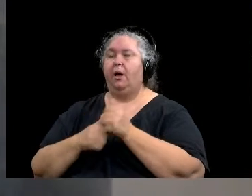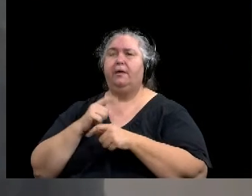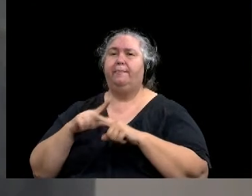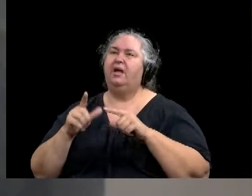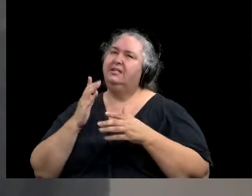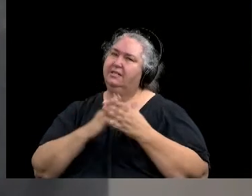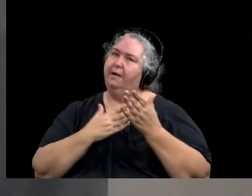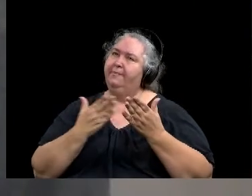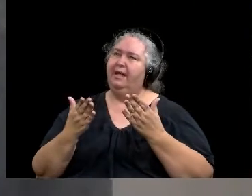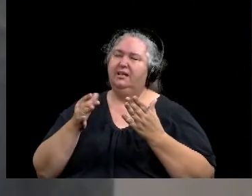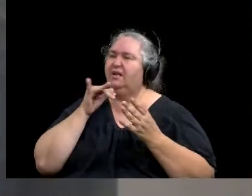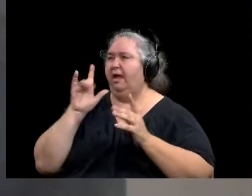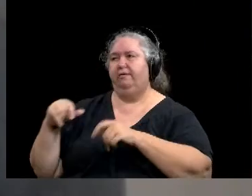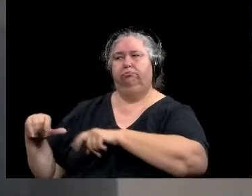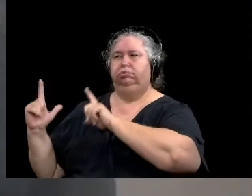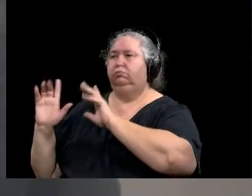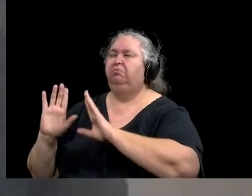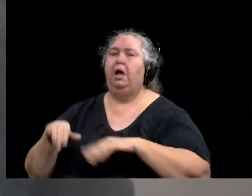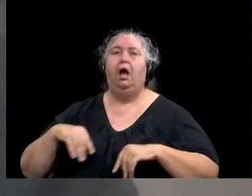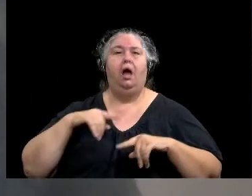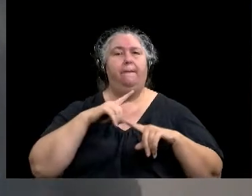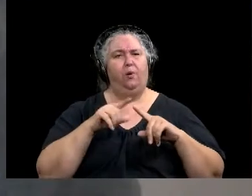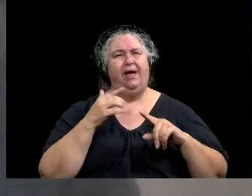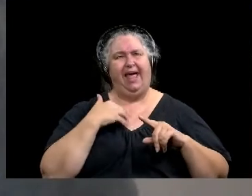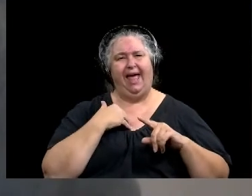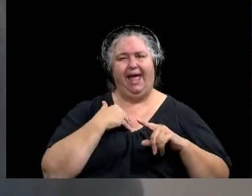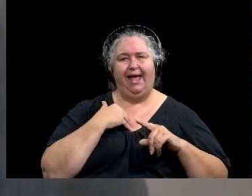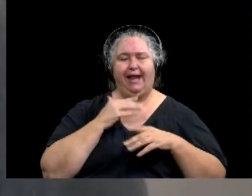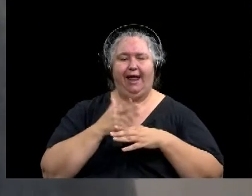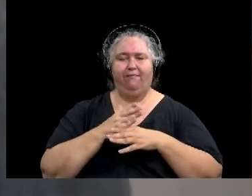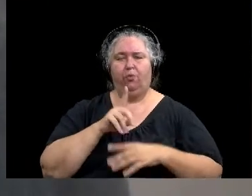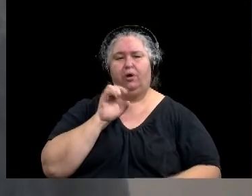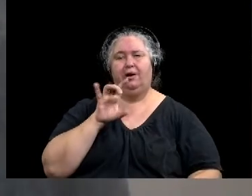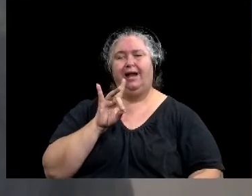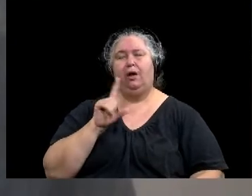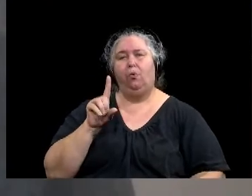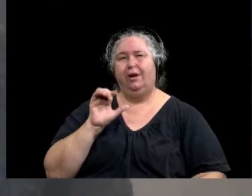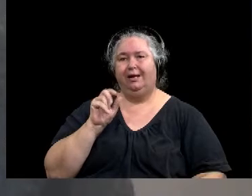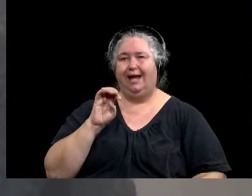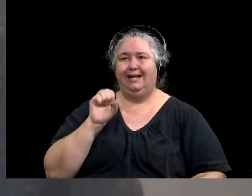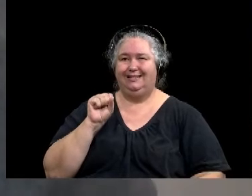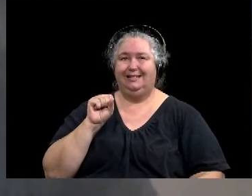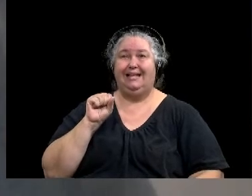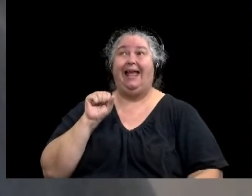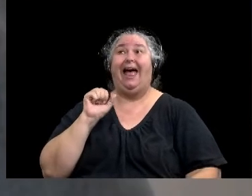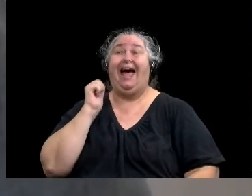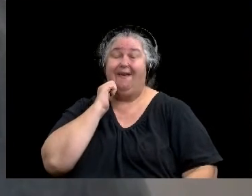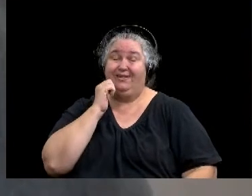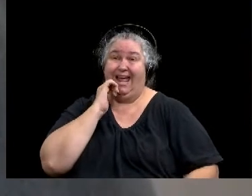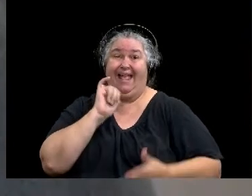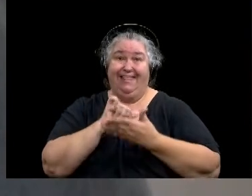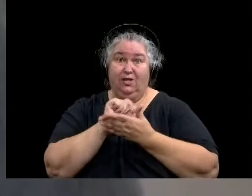quiero dar el punto de ahora tenemos en x